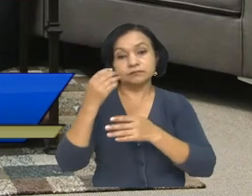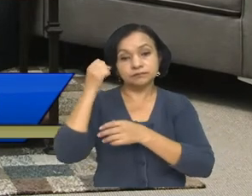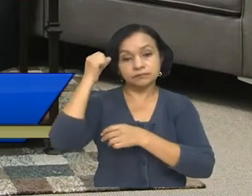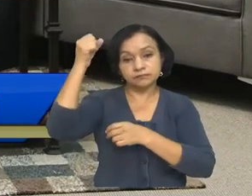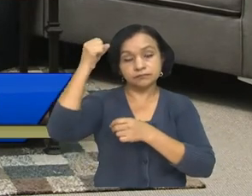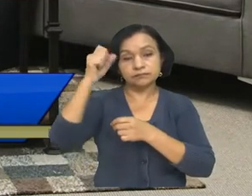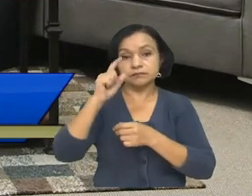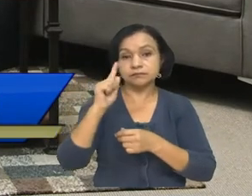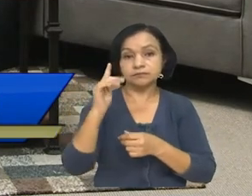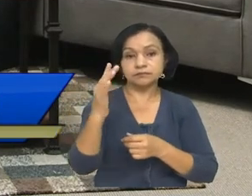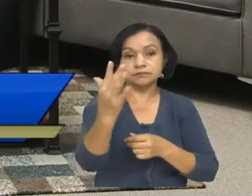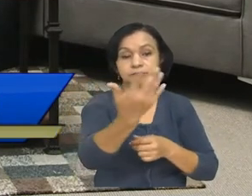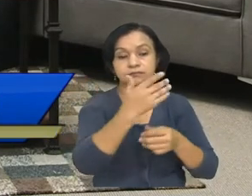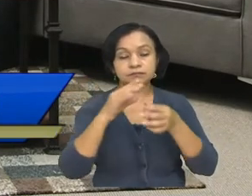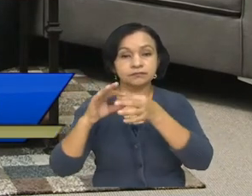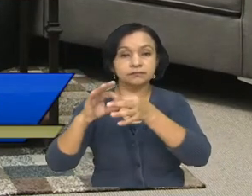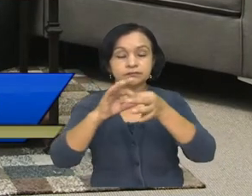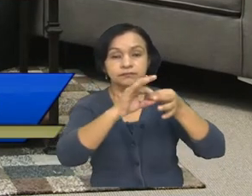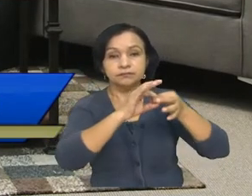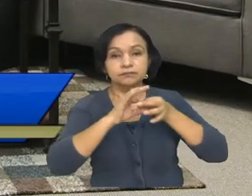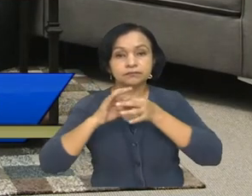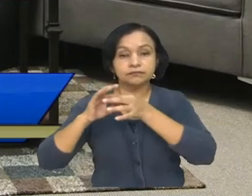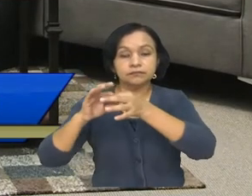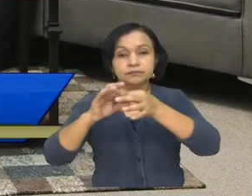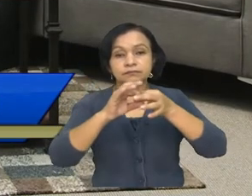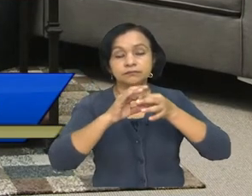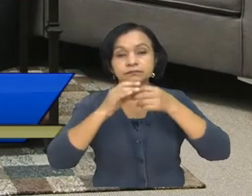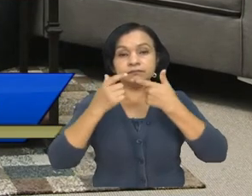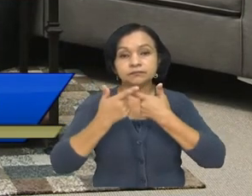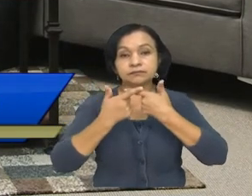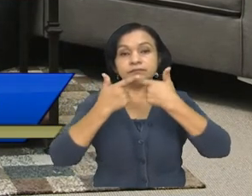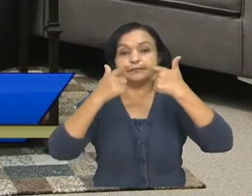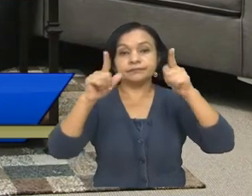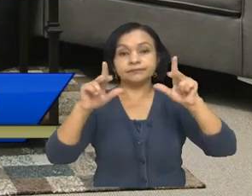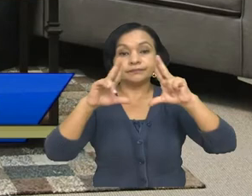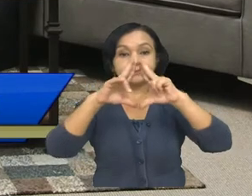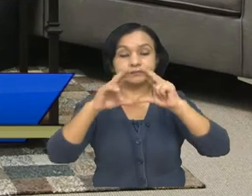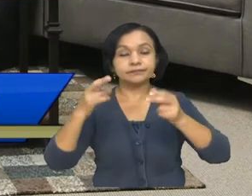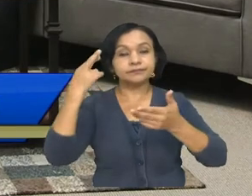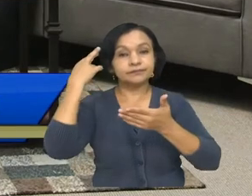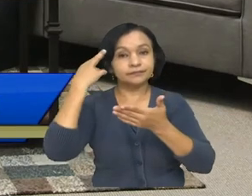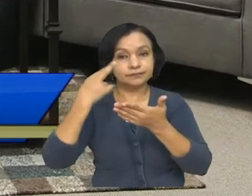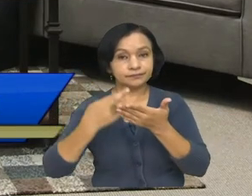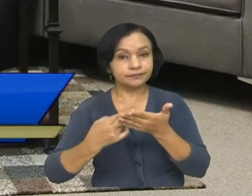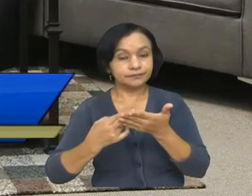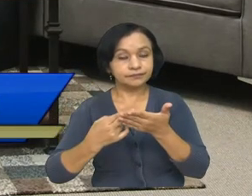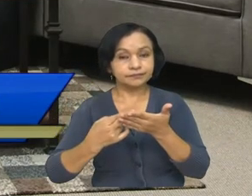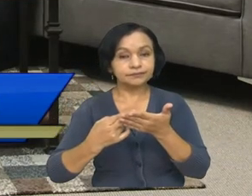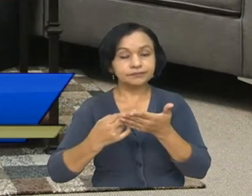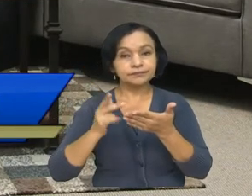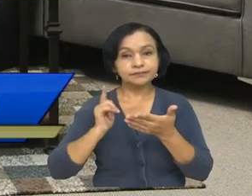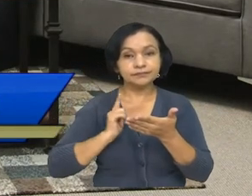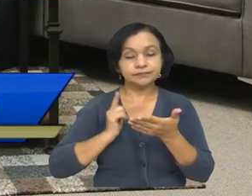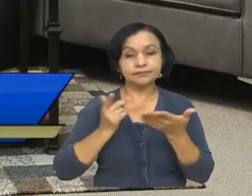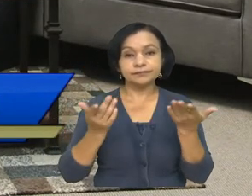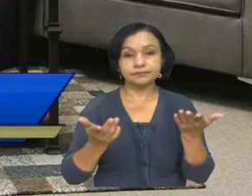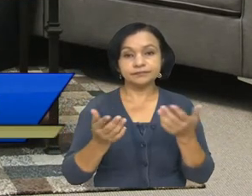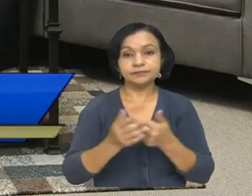todos nos unimos para esa gesta libertaria, y ese es el recuerdo que nos queda. Bueno, cuando uno